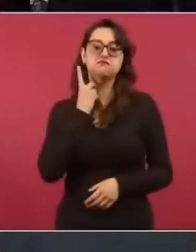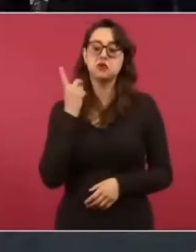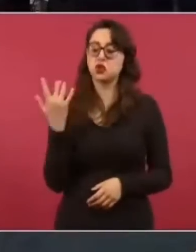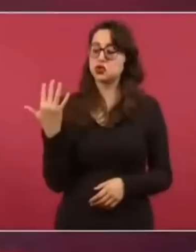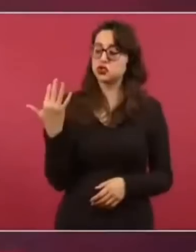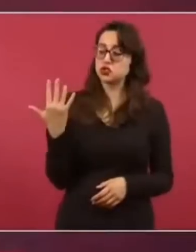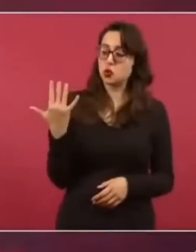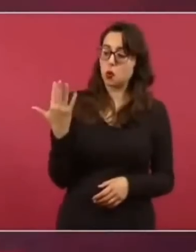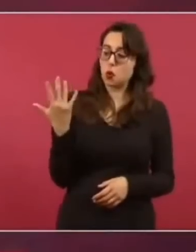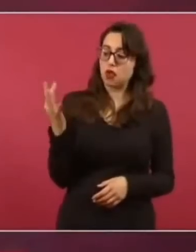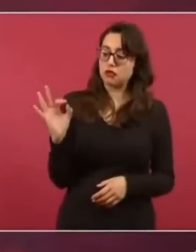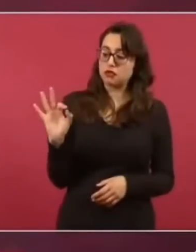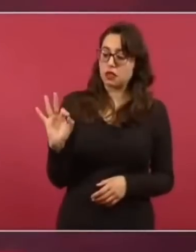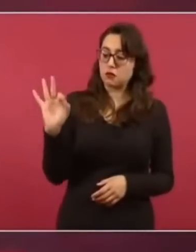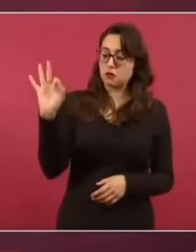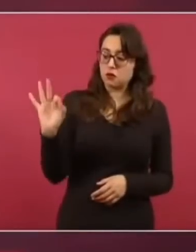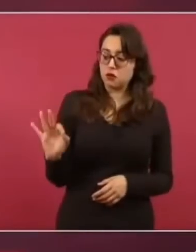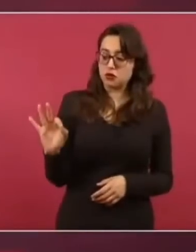simple,